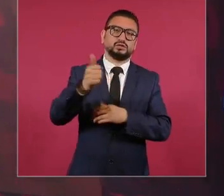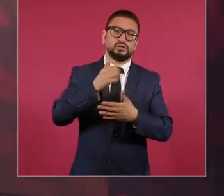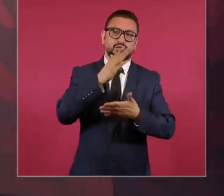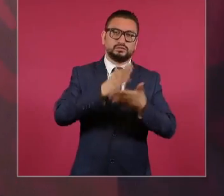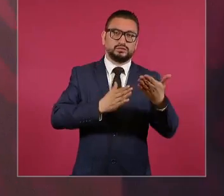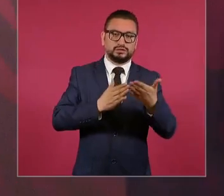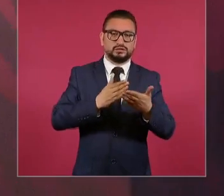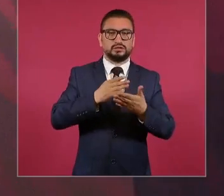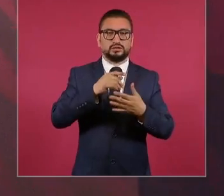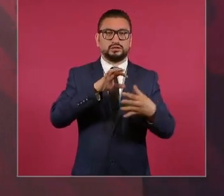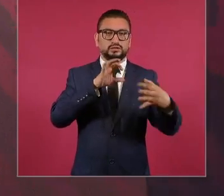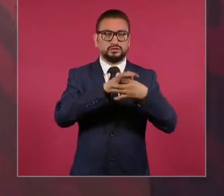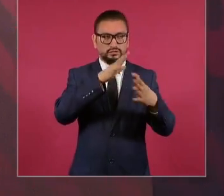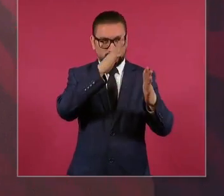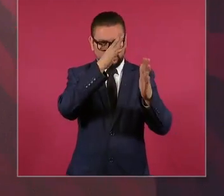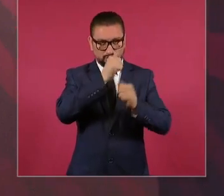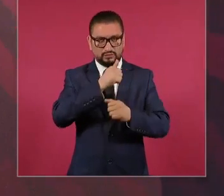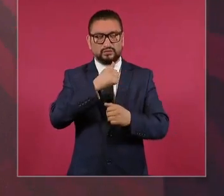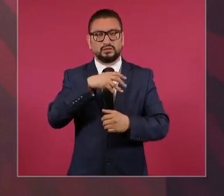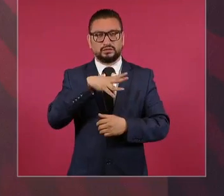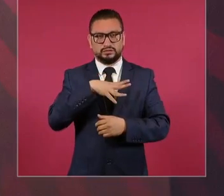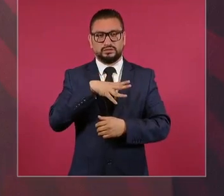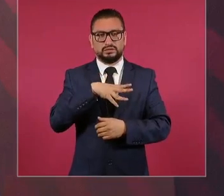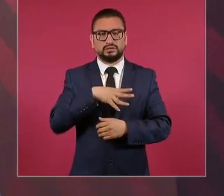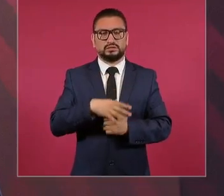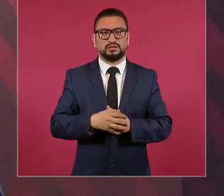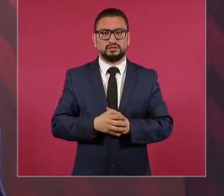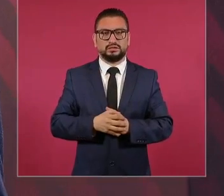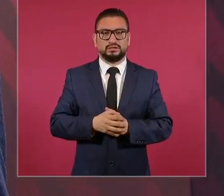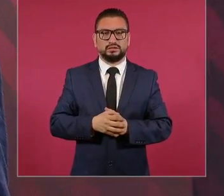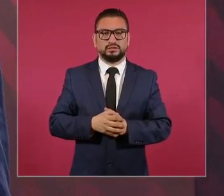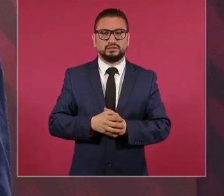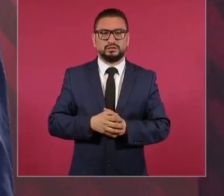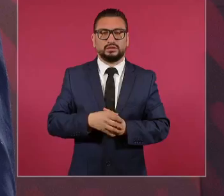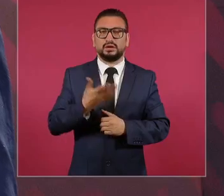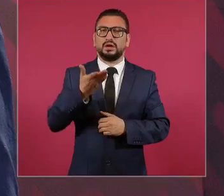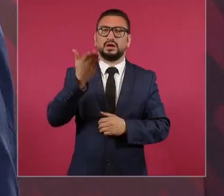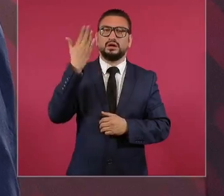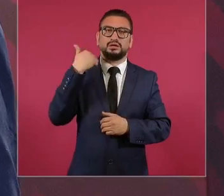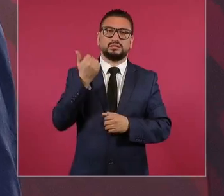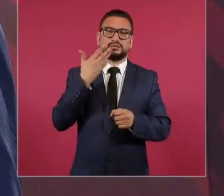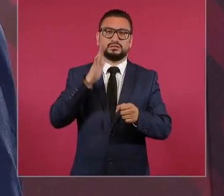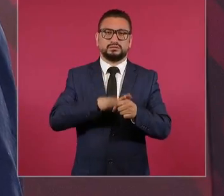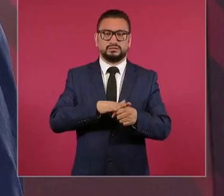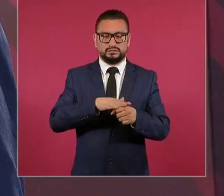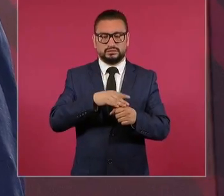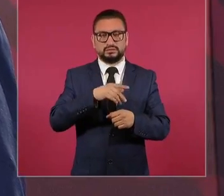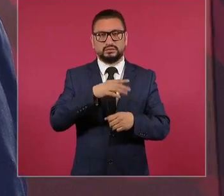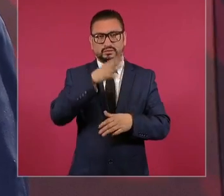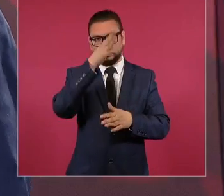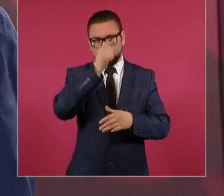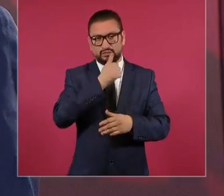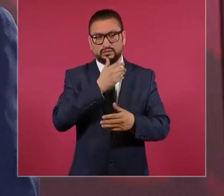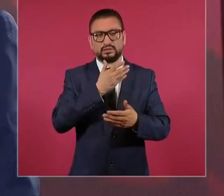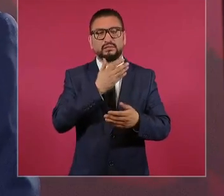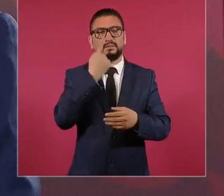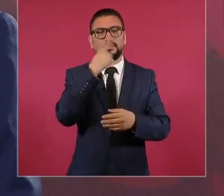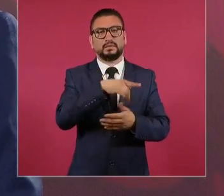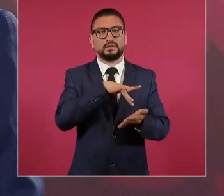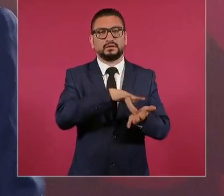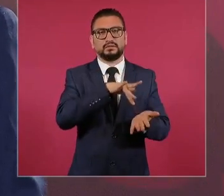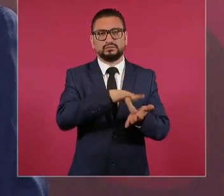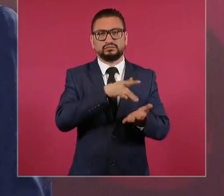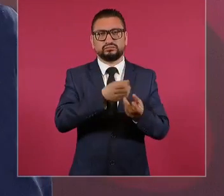por un convenio que encontramos de la pasada administración para darle